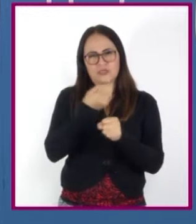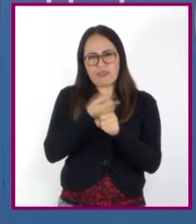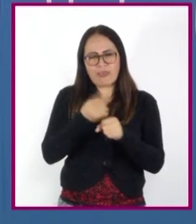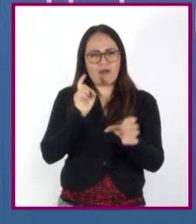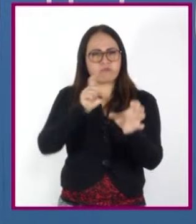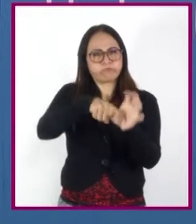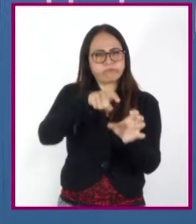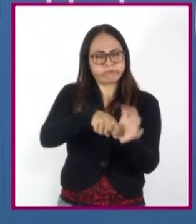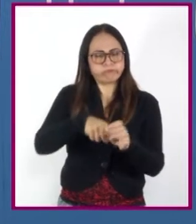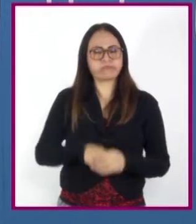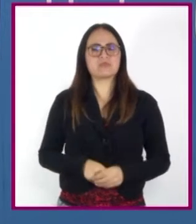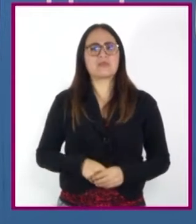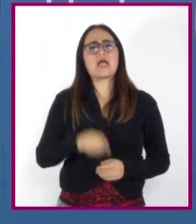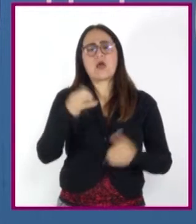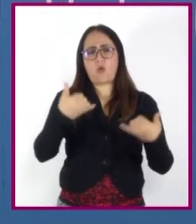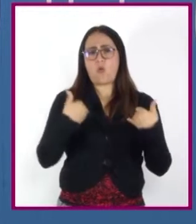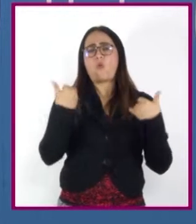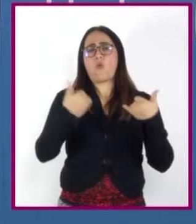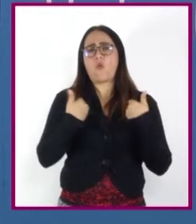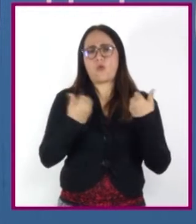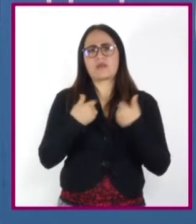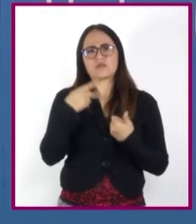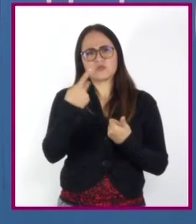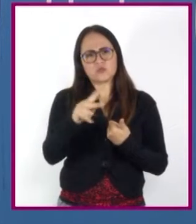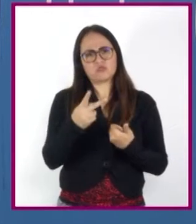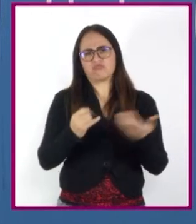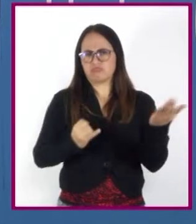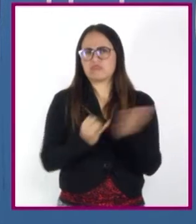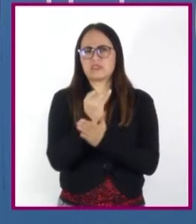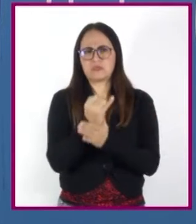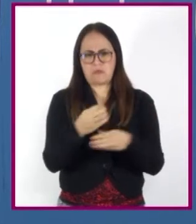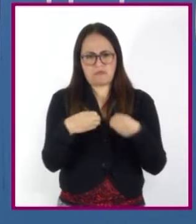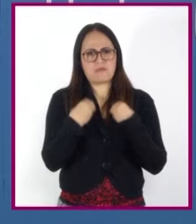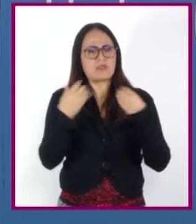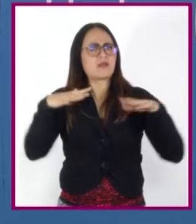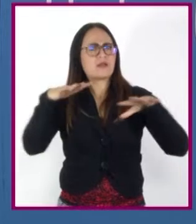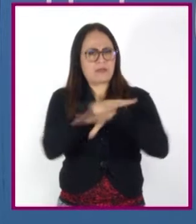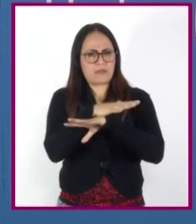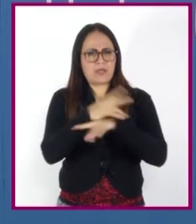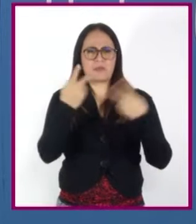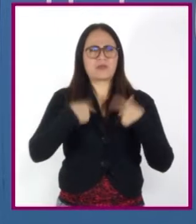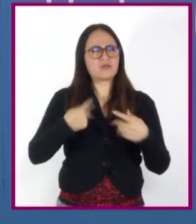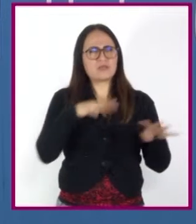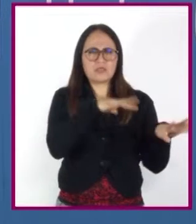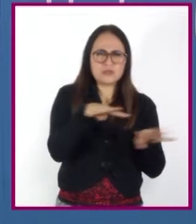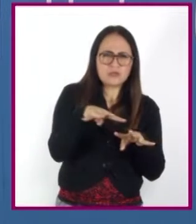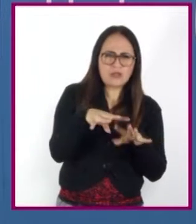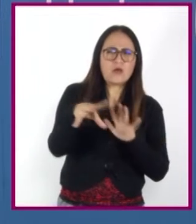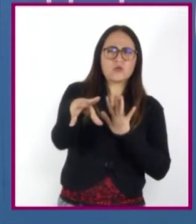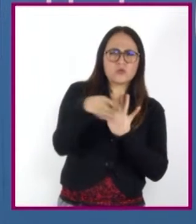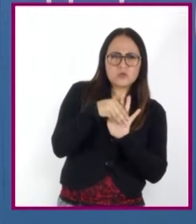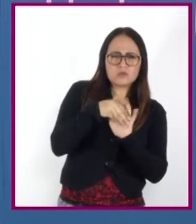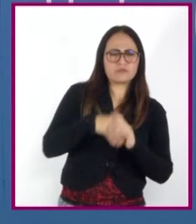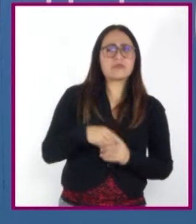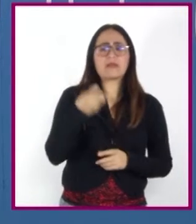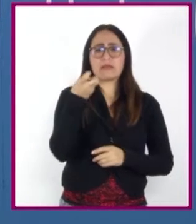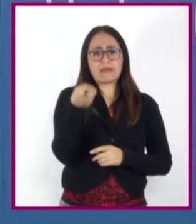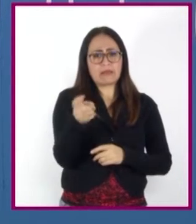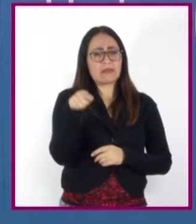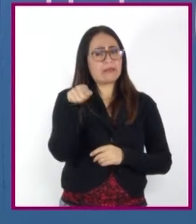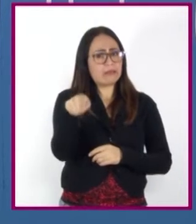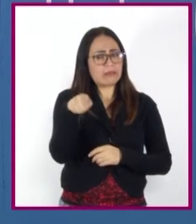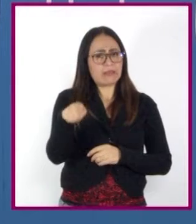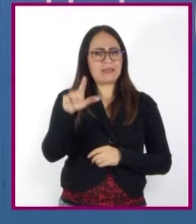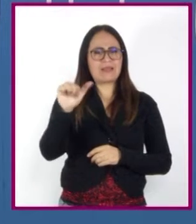adolescencia, tomó la decisión de hacer un cambio en su vida y ser ejemplo de muchas personas. Él nos habló de cómo se